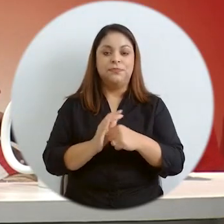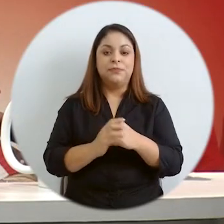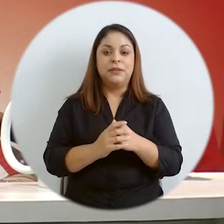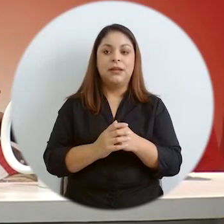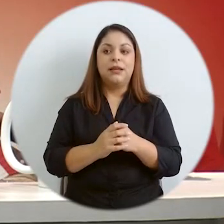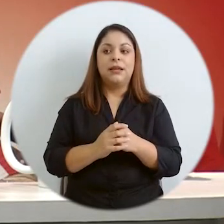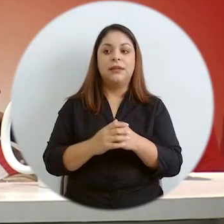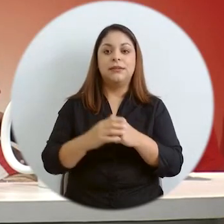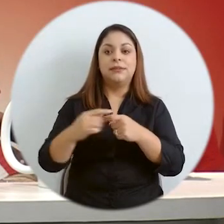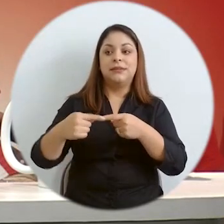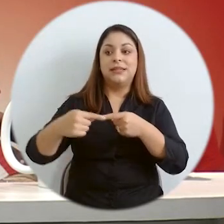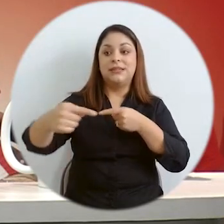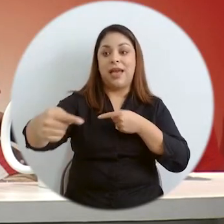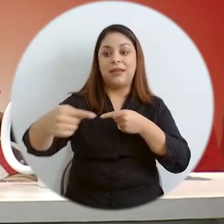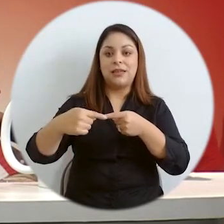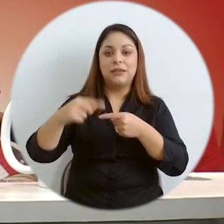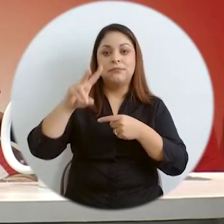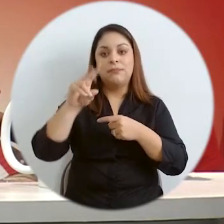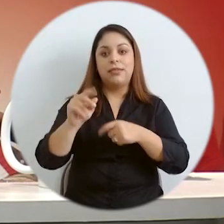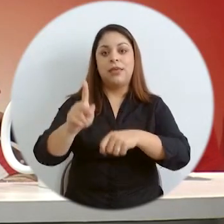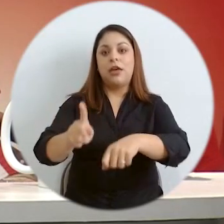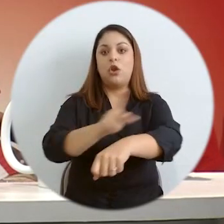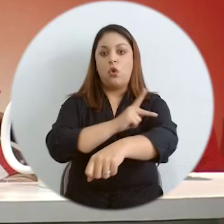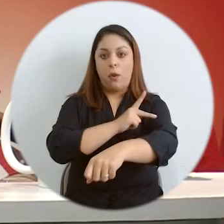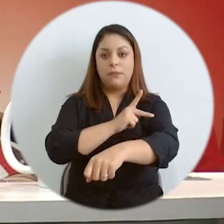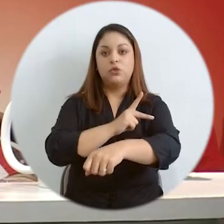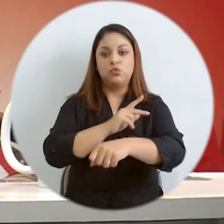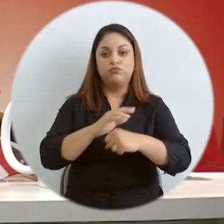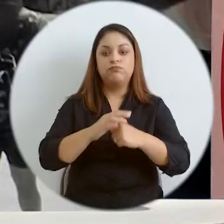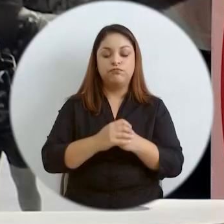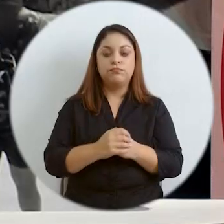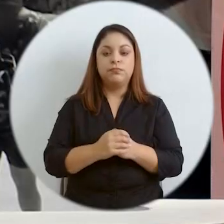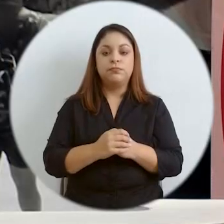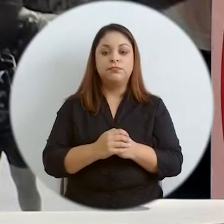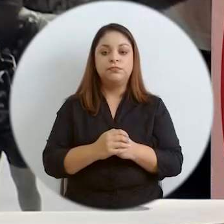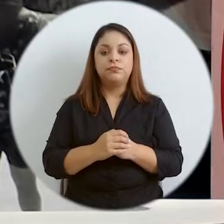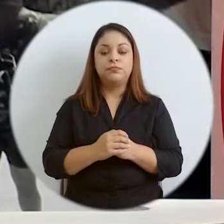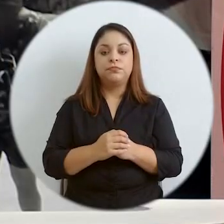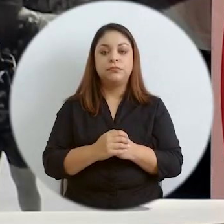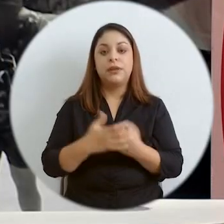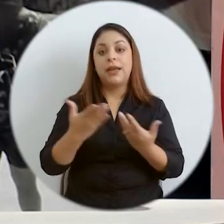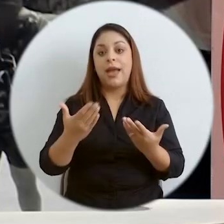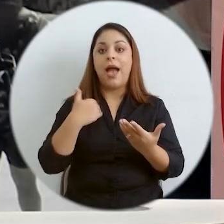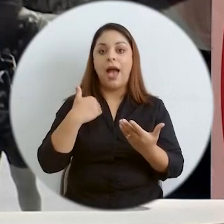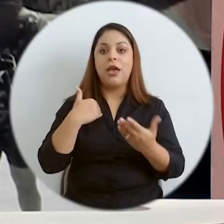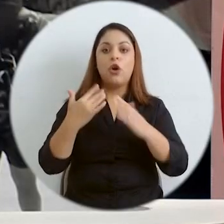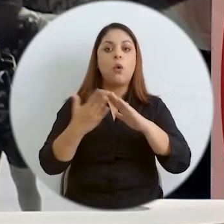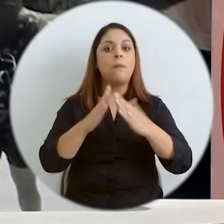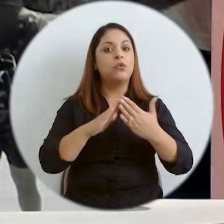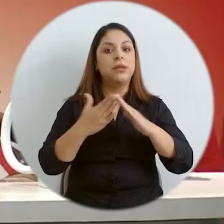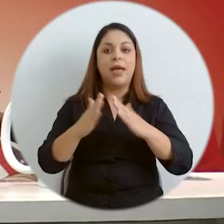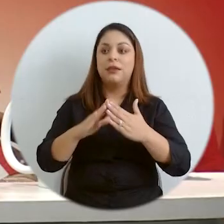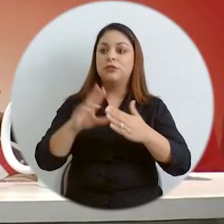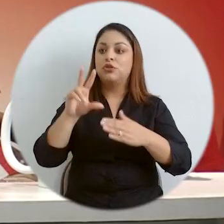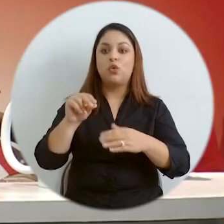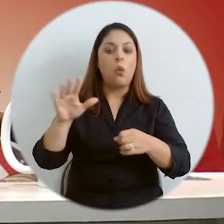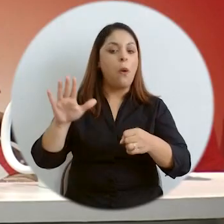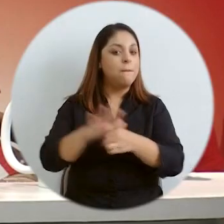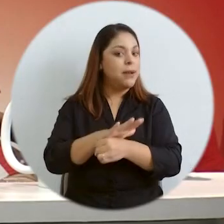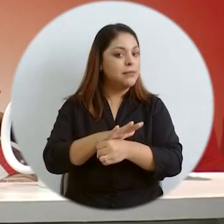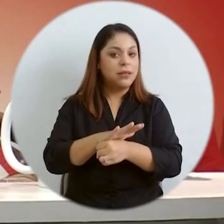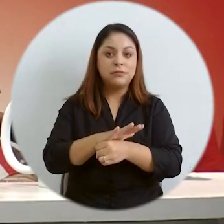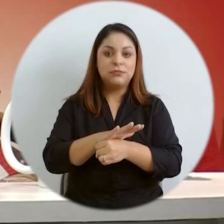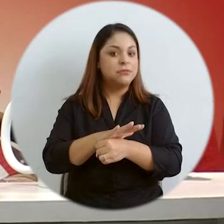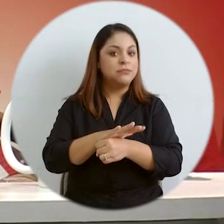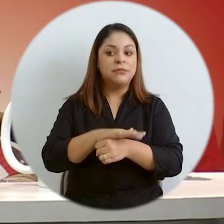en distancias de 20 kilómetros a vuelo de pájaro, por decirlo así, ¿verdad? Que tenemos comunidades absolutamente incompletas en la